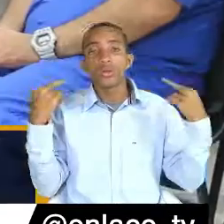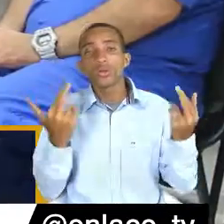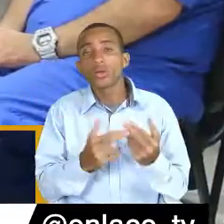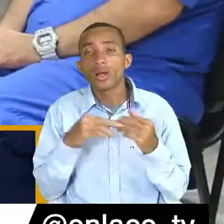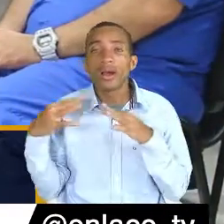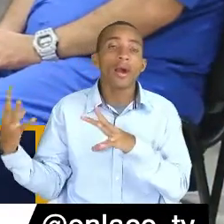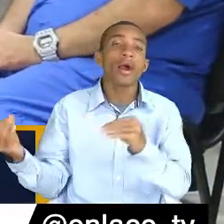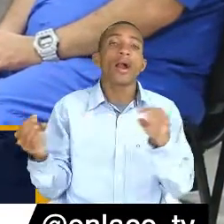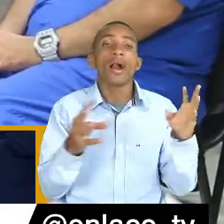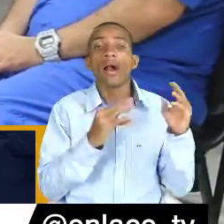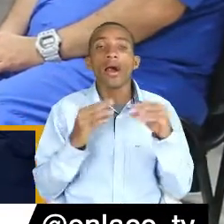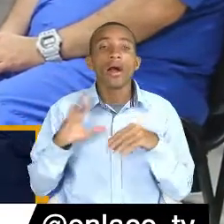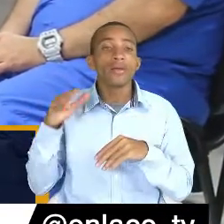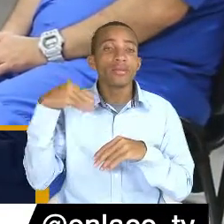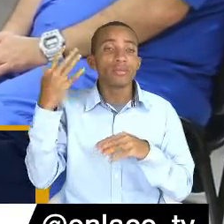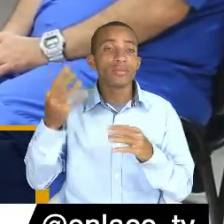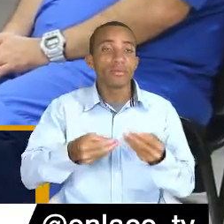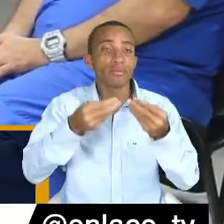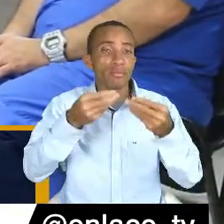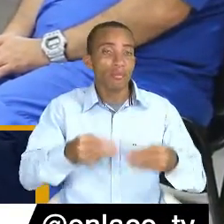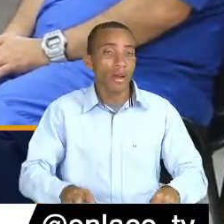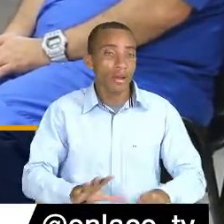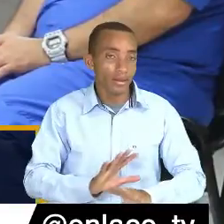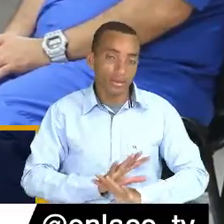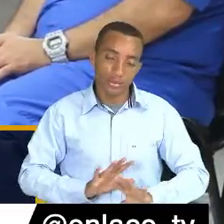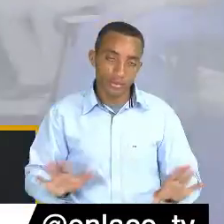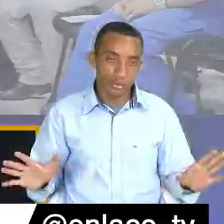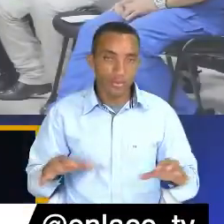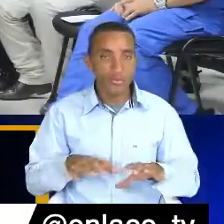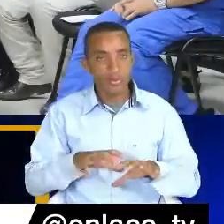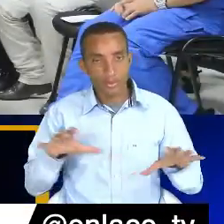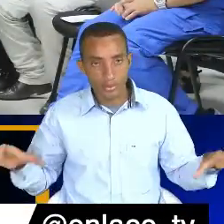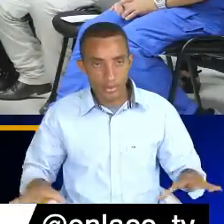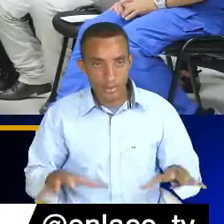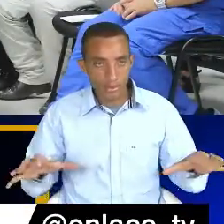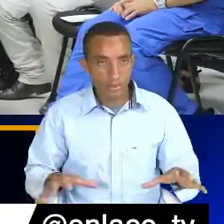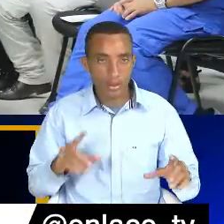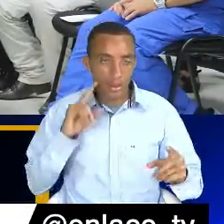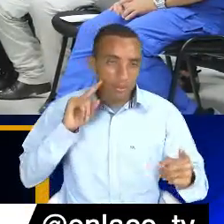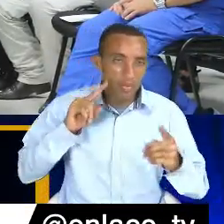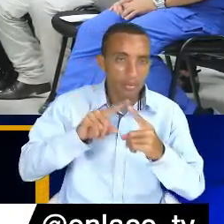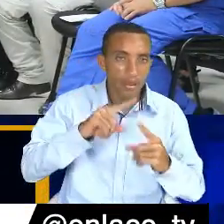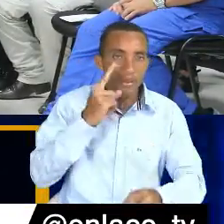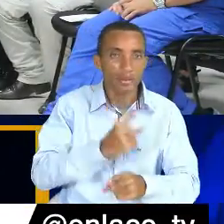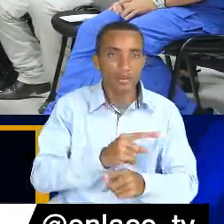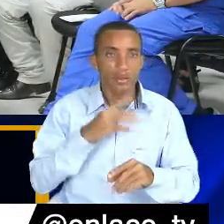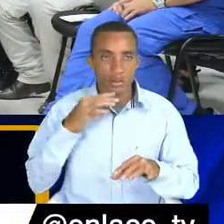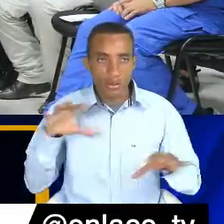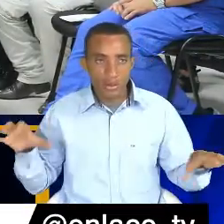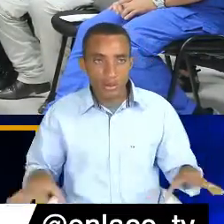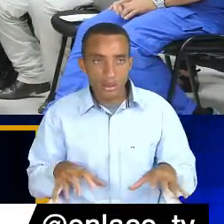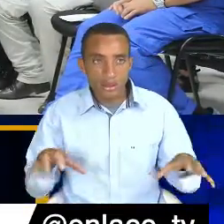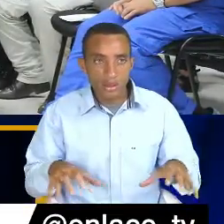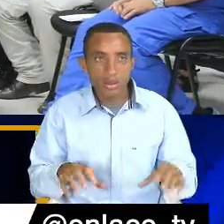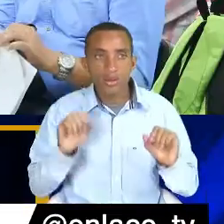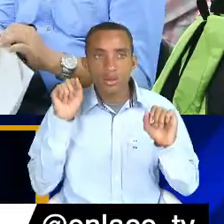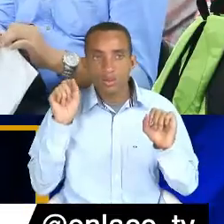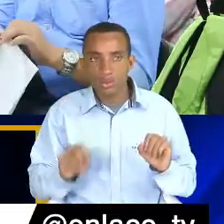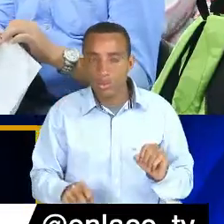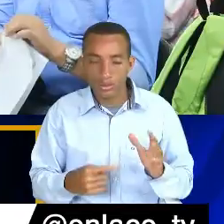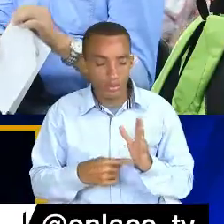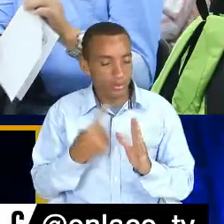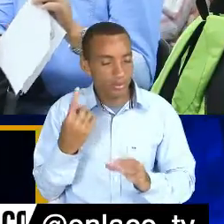dijimos cosas, sino queremos que veamos acciones efectivas y que el haber hecho esa sesión descentralizada dé sus frutos